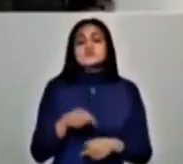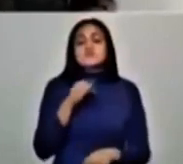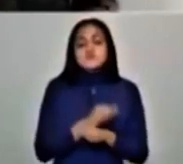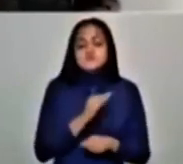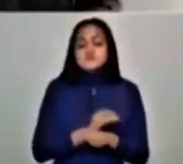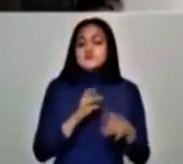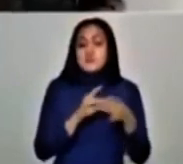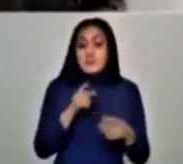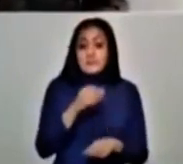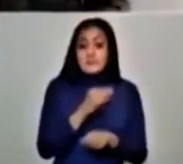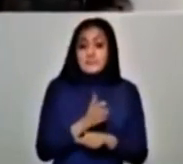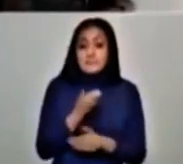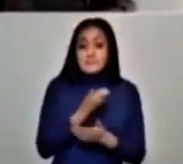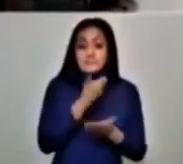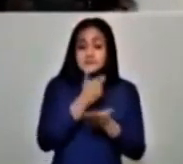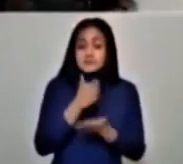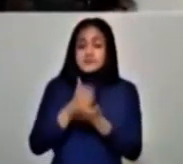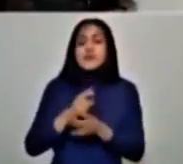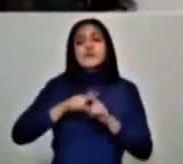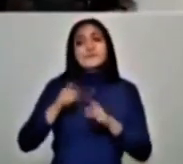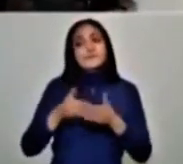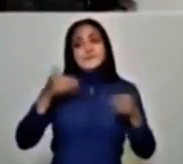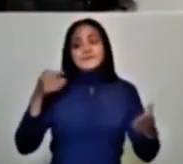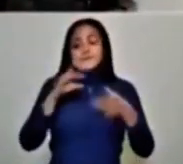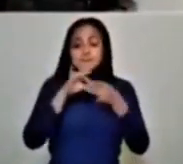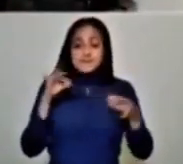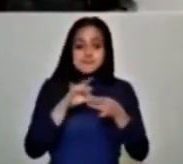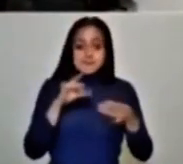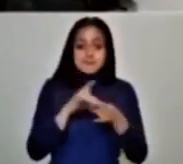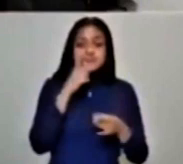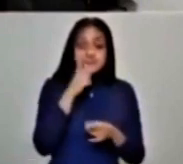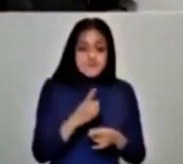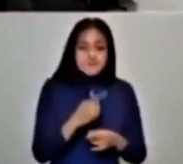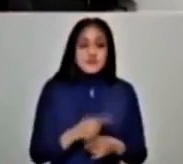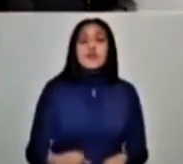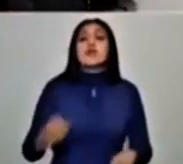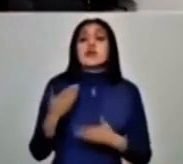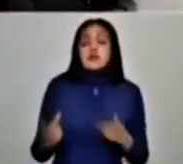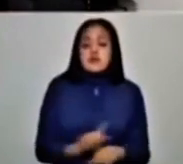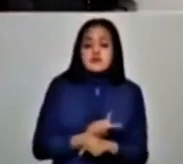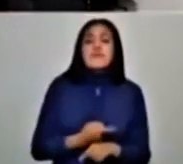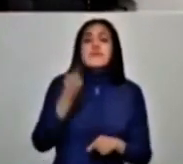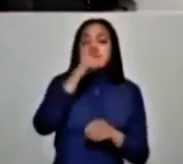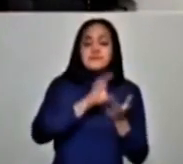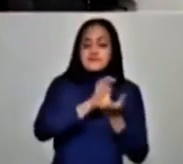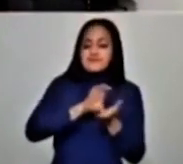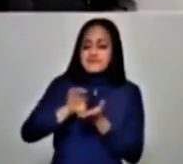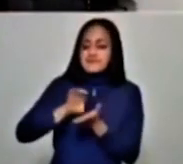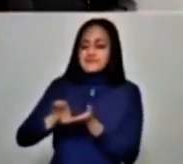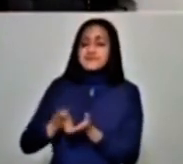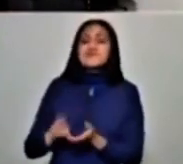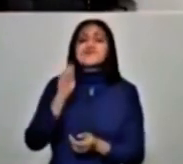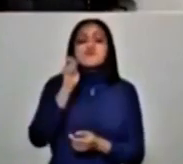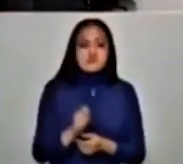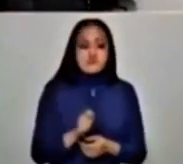los recursos se han señalado en diversas presentaciones, la naturaleza y origen del recurso, tanto el etiquetado como